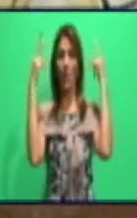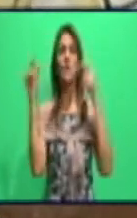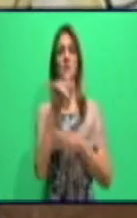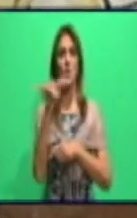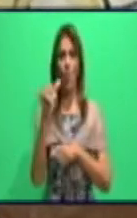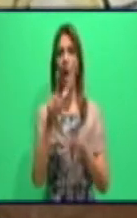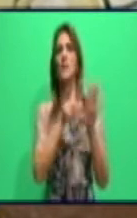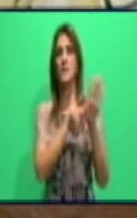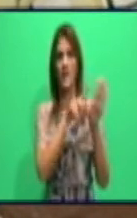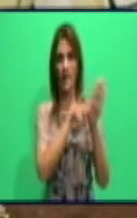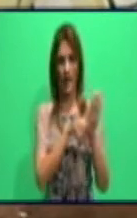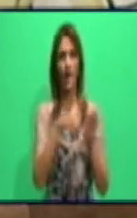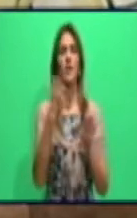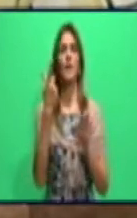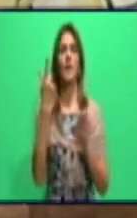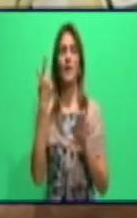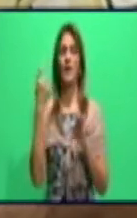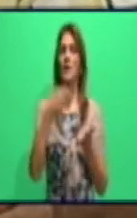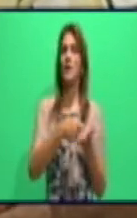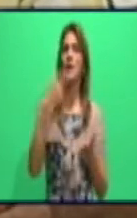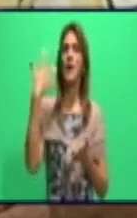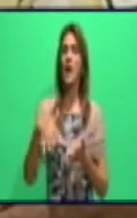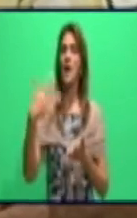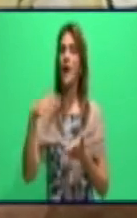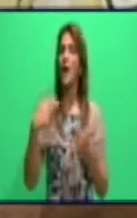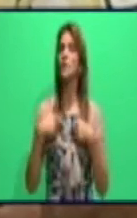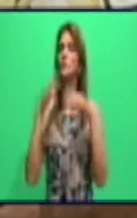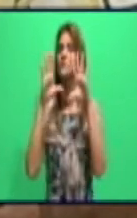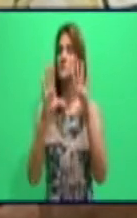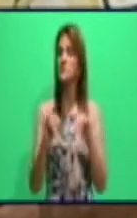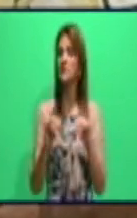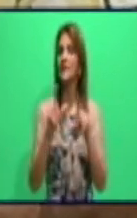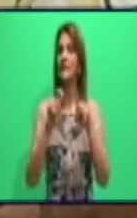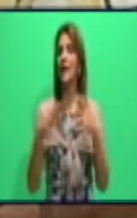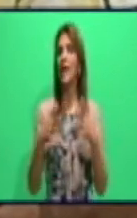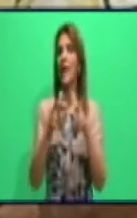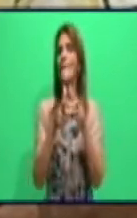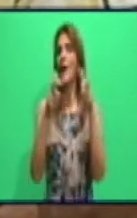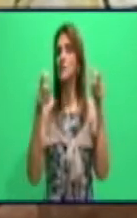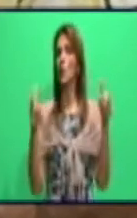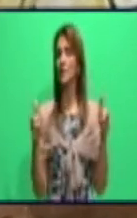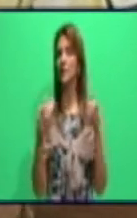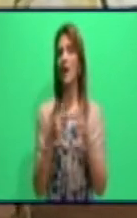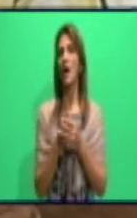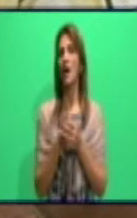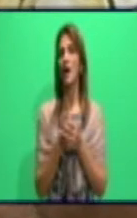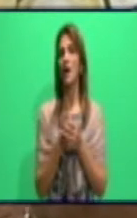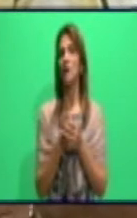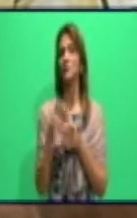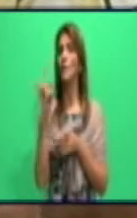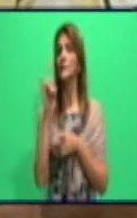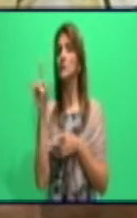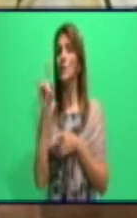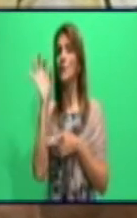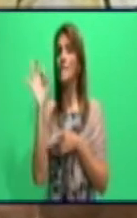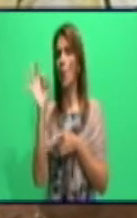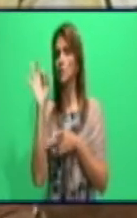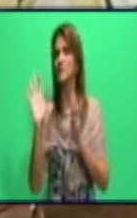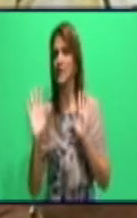superior yo te voy a comentar que como he dicho en otras ocasiones la mayoría casi el 100% para el 99 por ciento para no ser